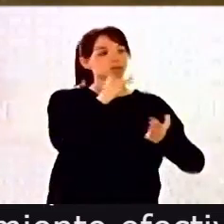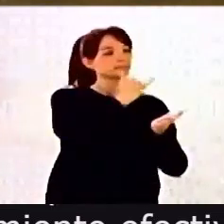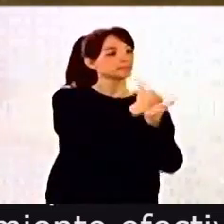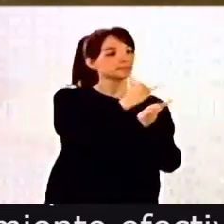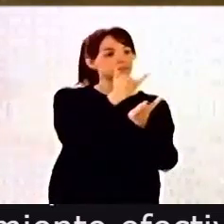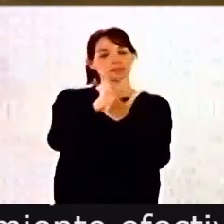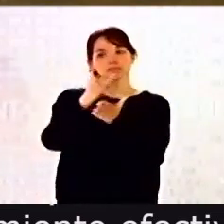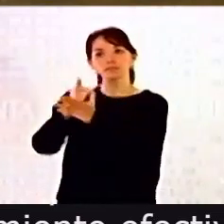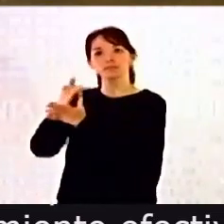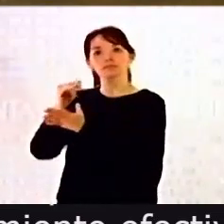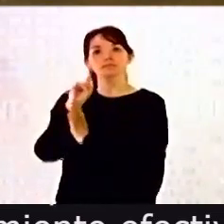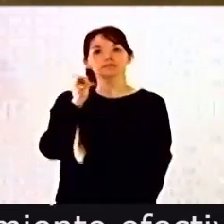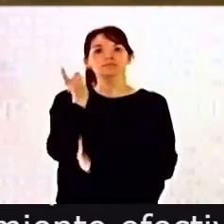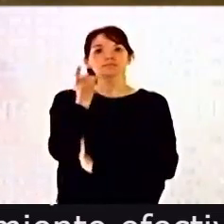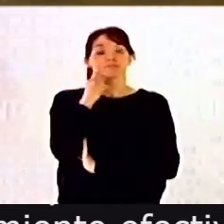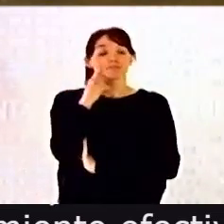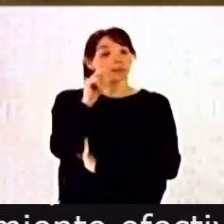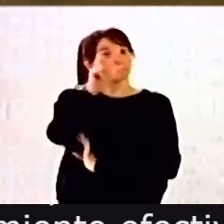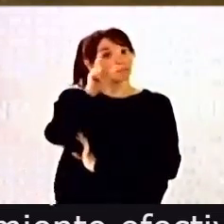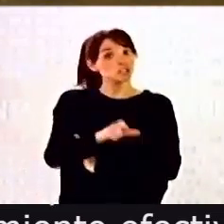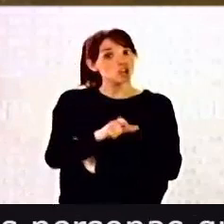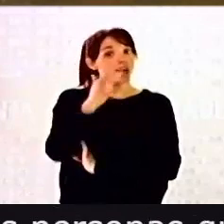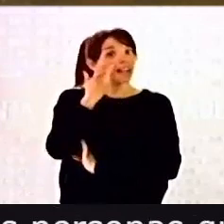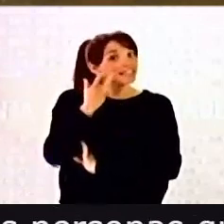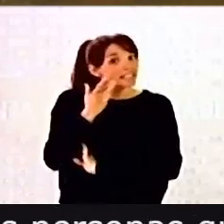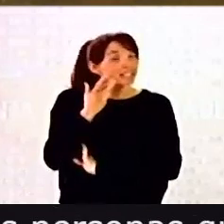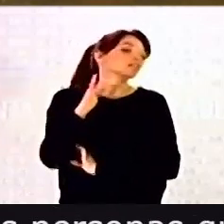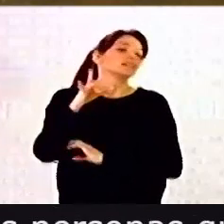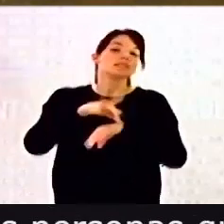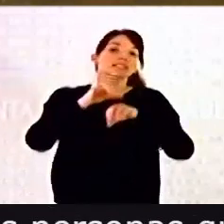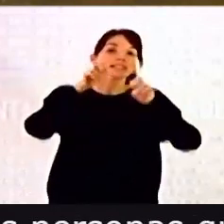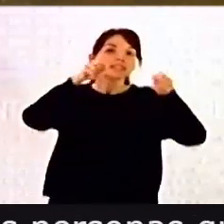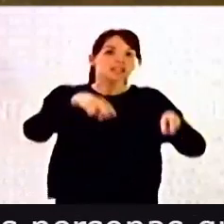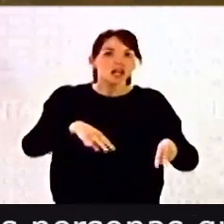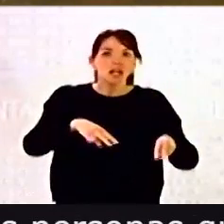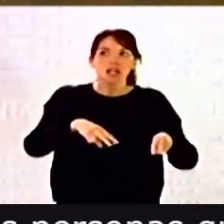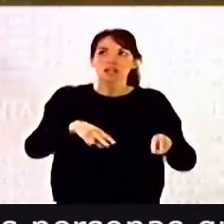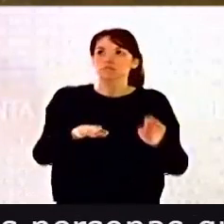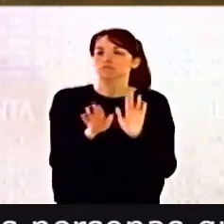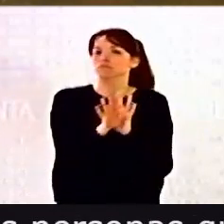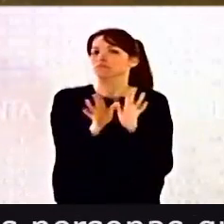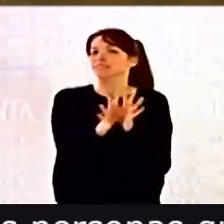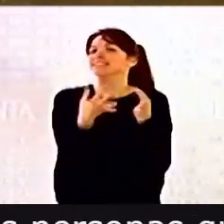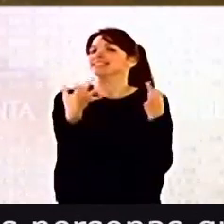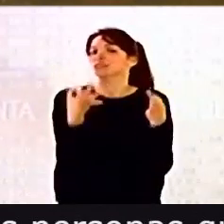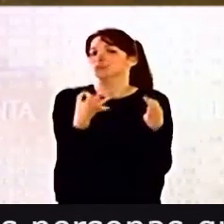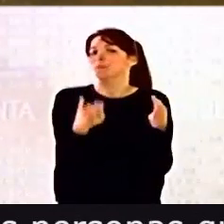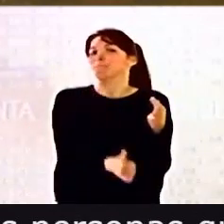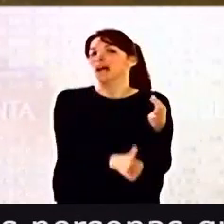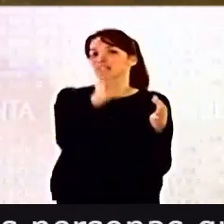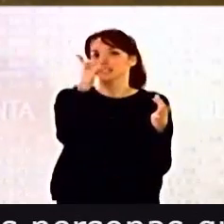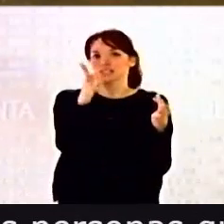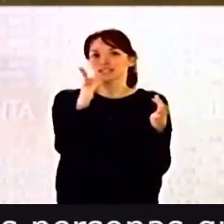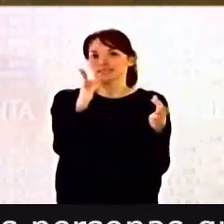esa persona que está en la zona de limpio va a estar mucho más segura en esa zona de